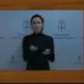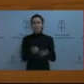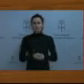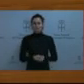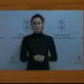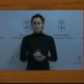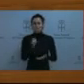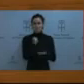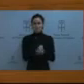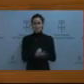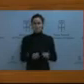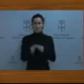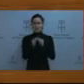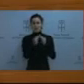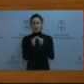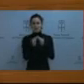común protegida.